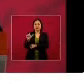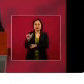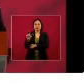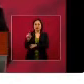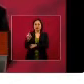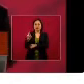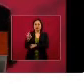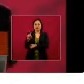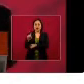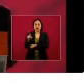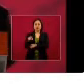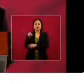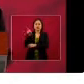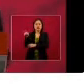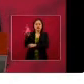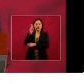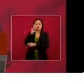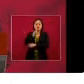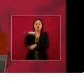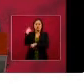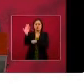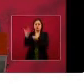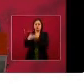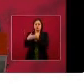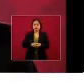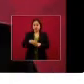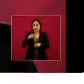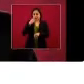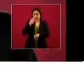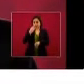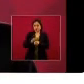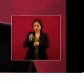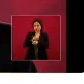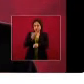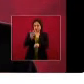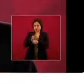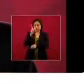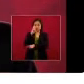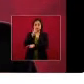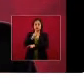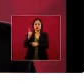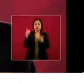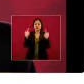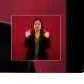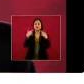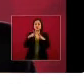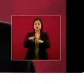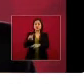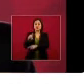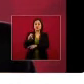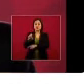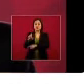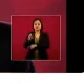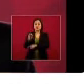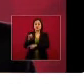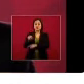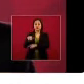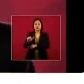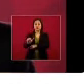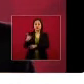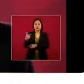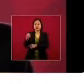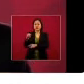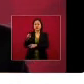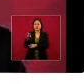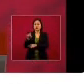lópez obrador aguas eso es una segunda por ser maestra también hay que tener mucho cuidado